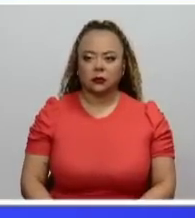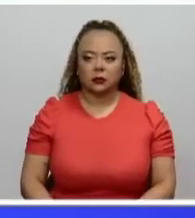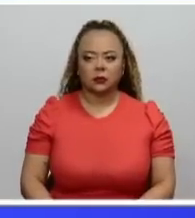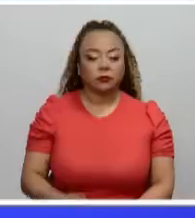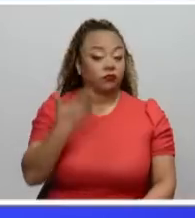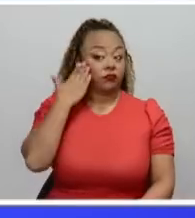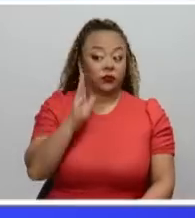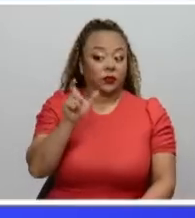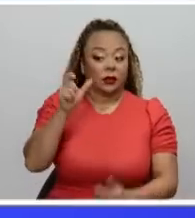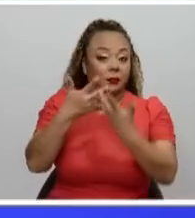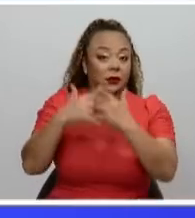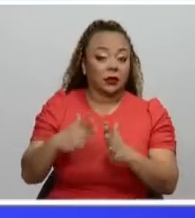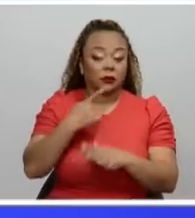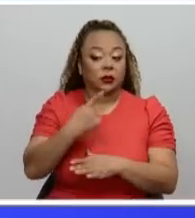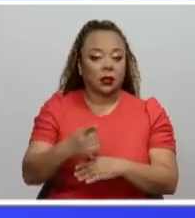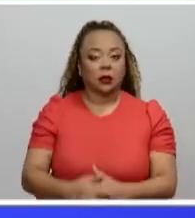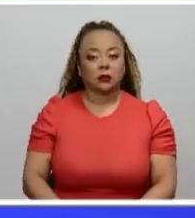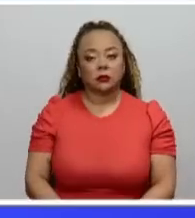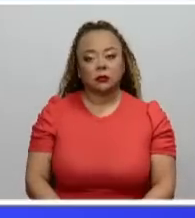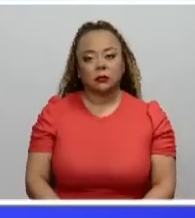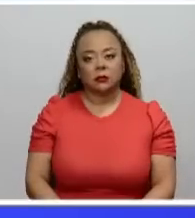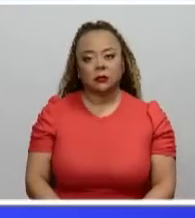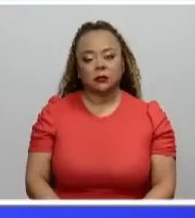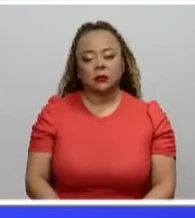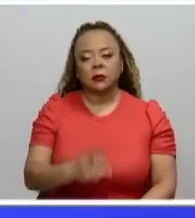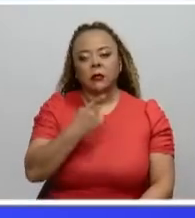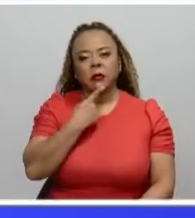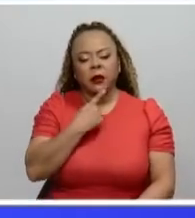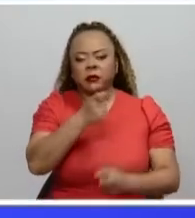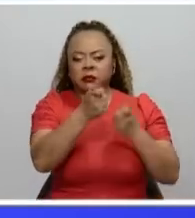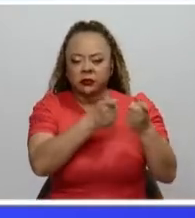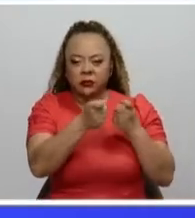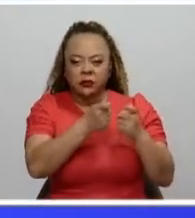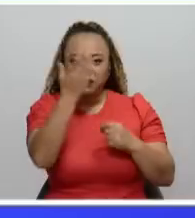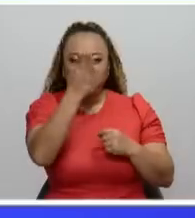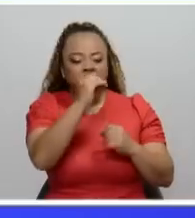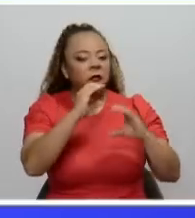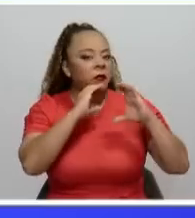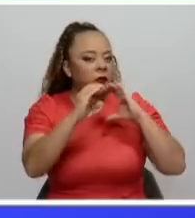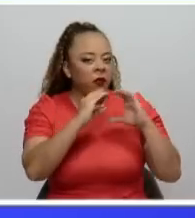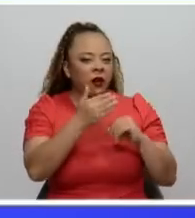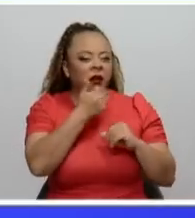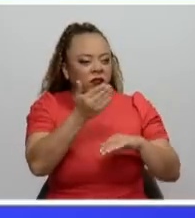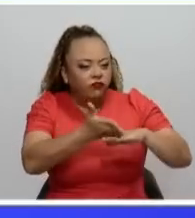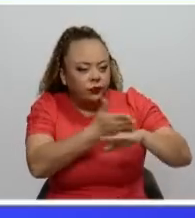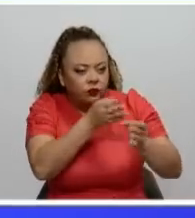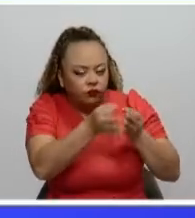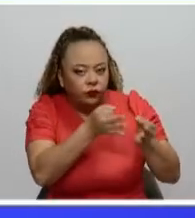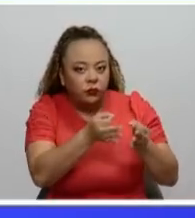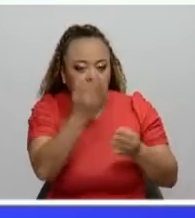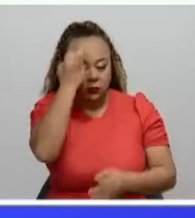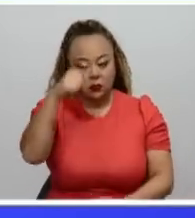seo empresario los agarre o empresarial los agarre y les maneje un poquito los discursos y la comunicación porque hoy